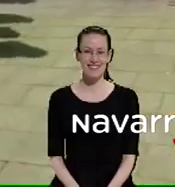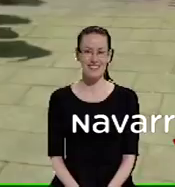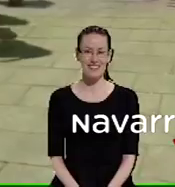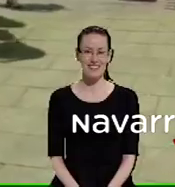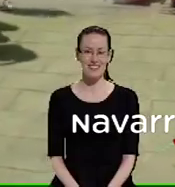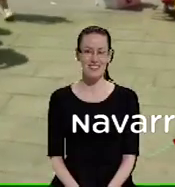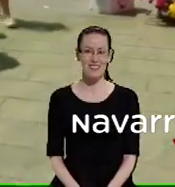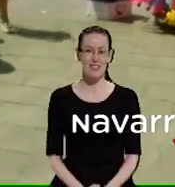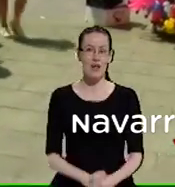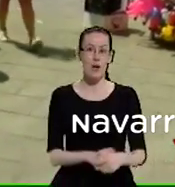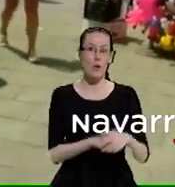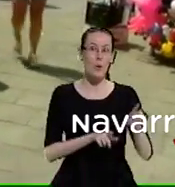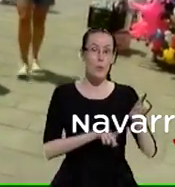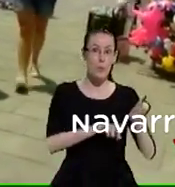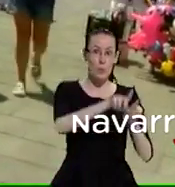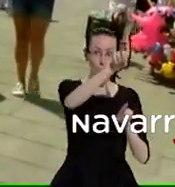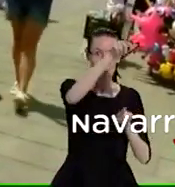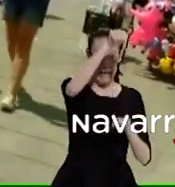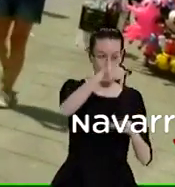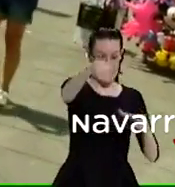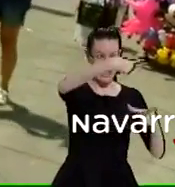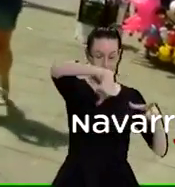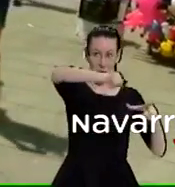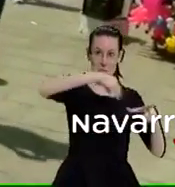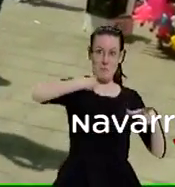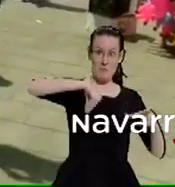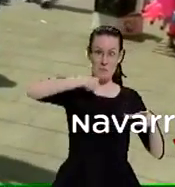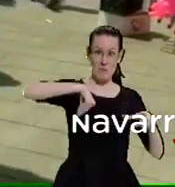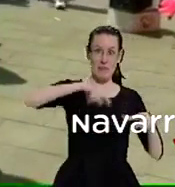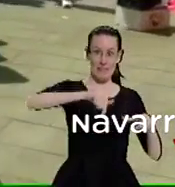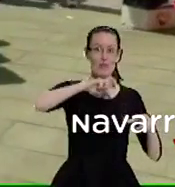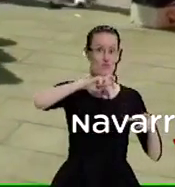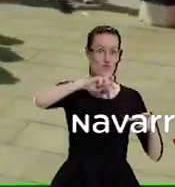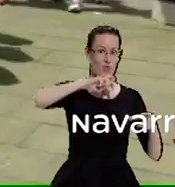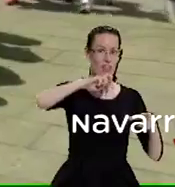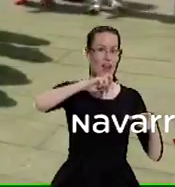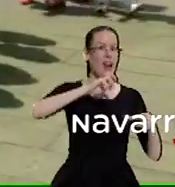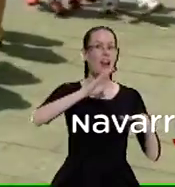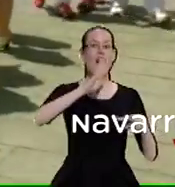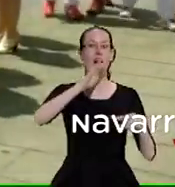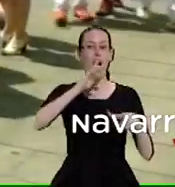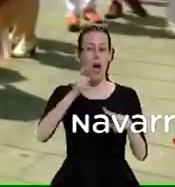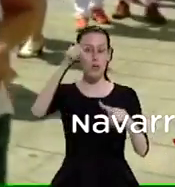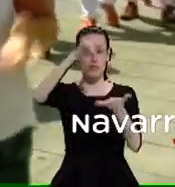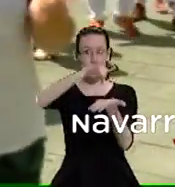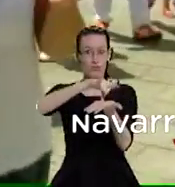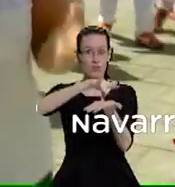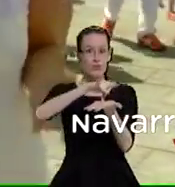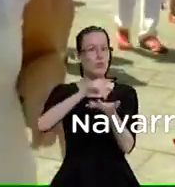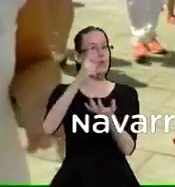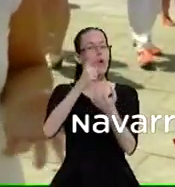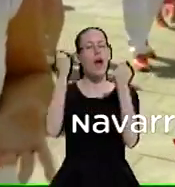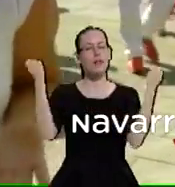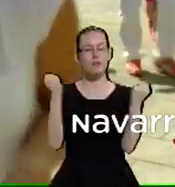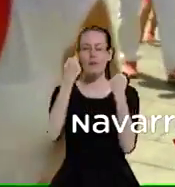El chupinazo que tuvo lugar en esta misma plaza de los Fueros de Tudela, tenemos que asistir a uno de los actos